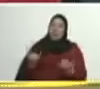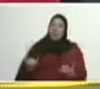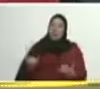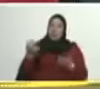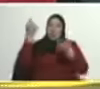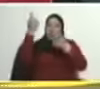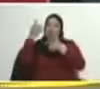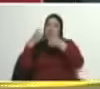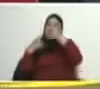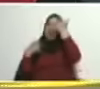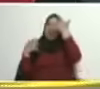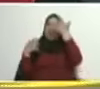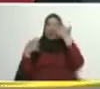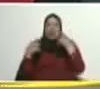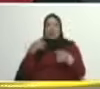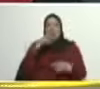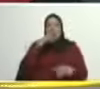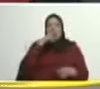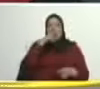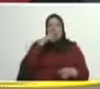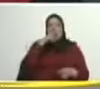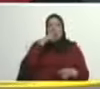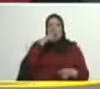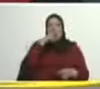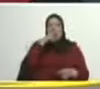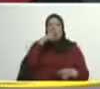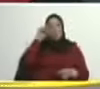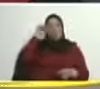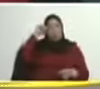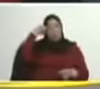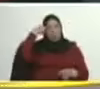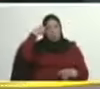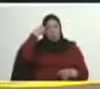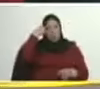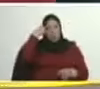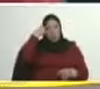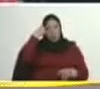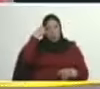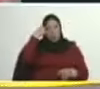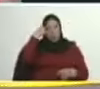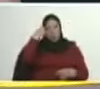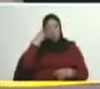Chávez presente a través de Nicolás.